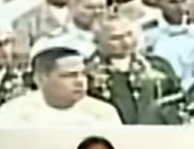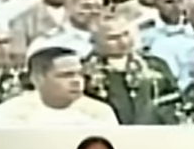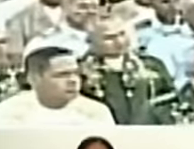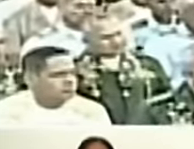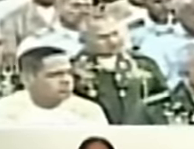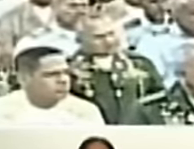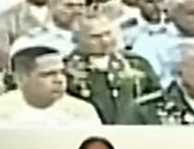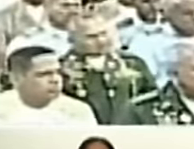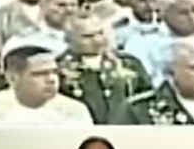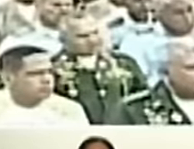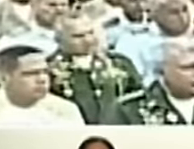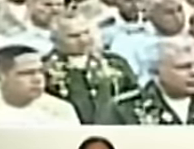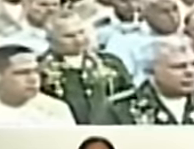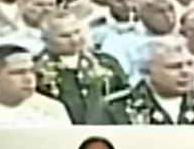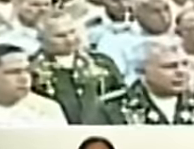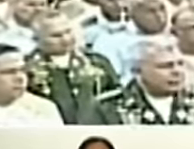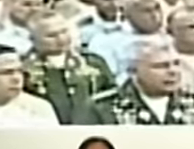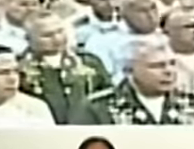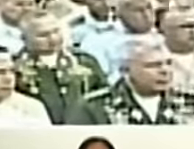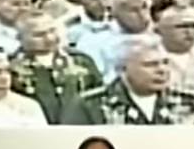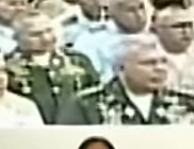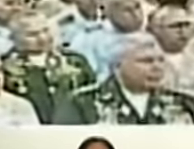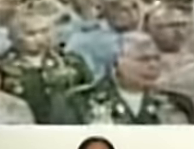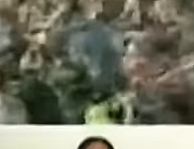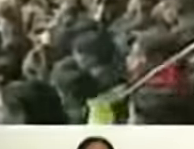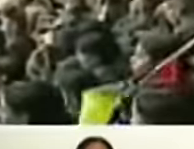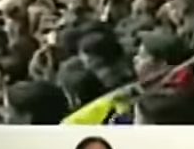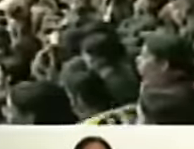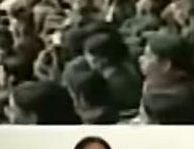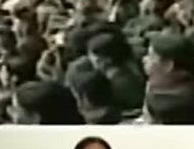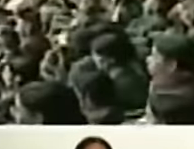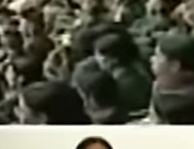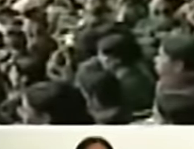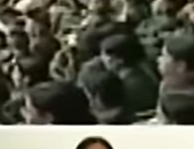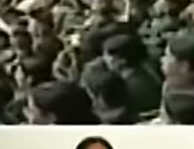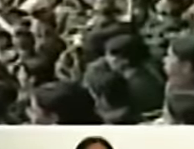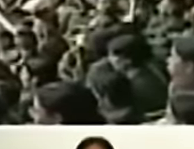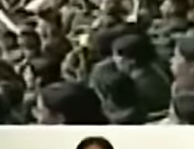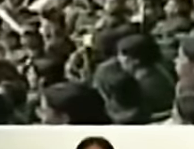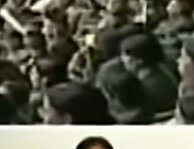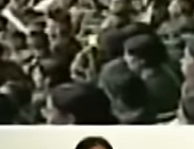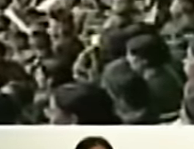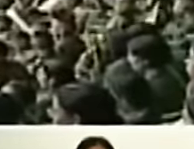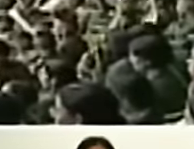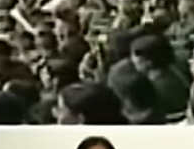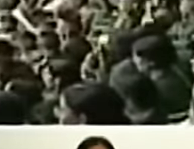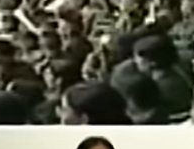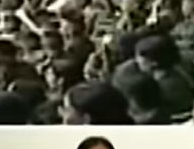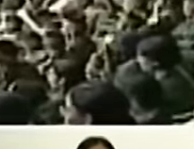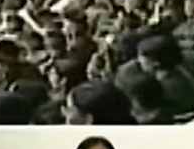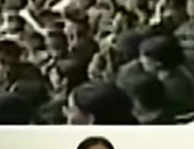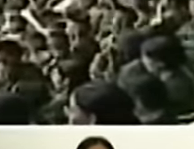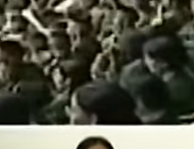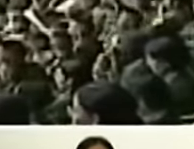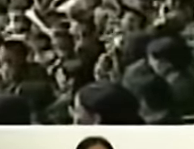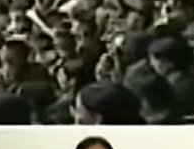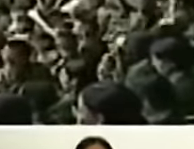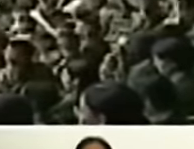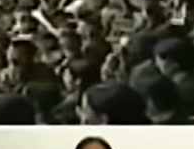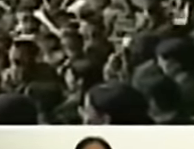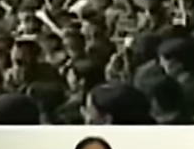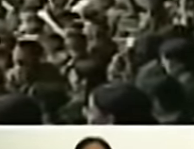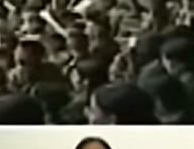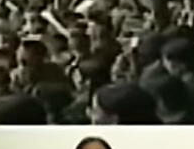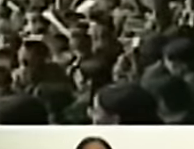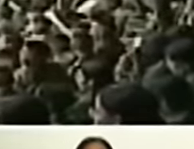comienza a conceder la independencia a colonias en todo el mundo y anuncia que le quiere conceder